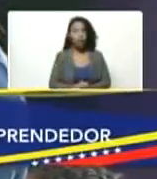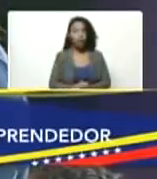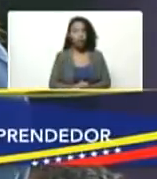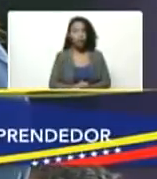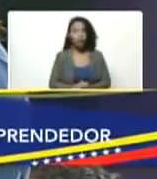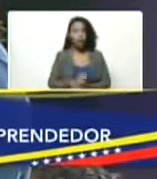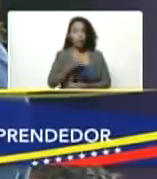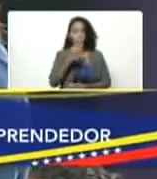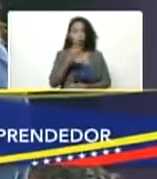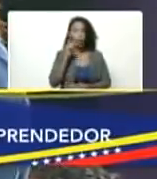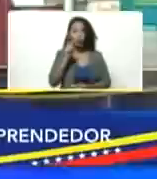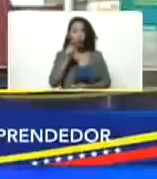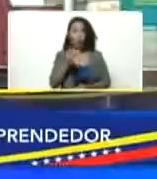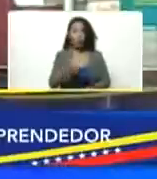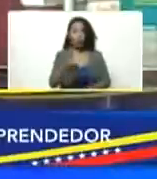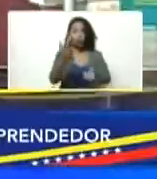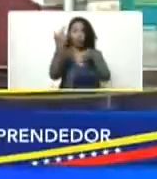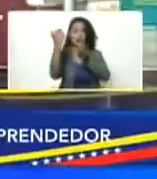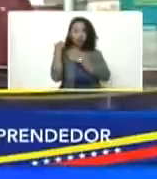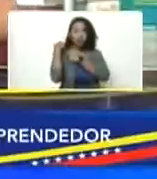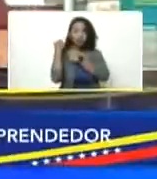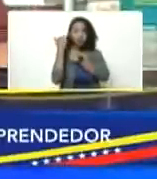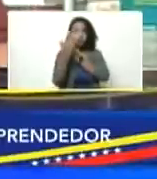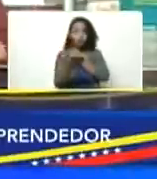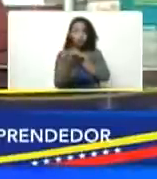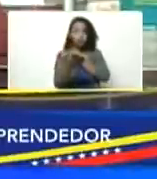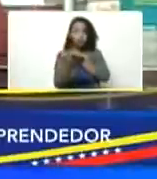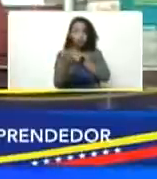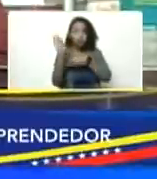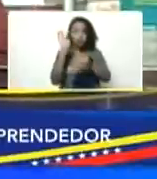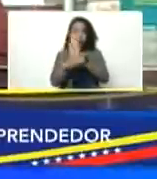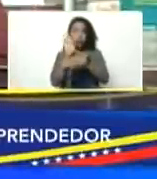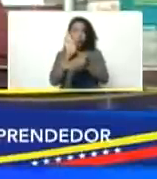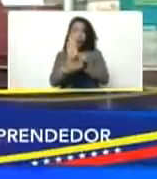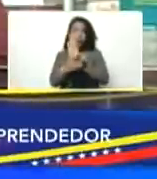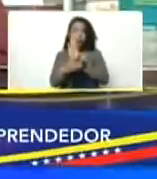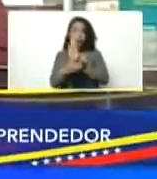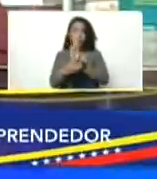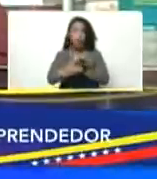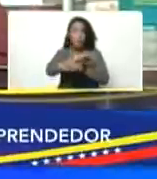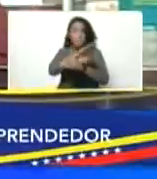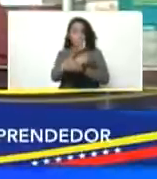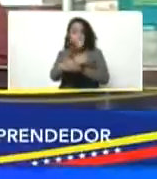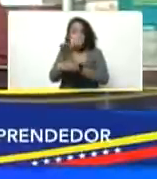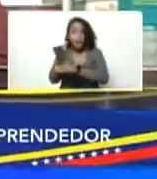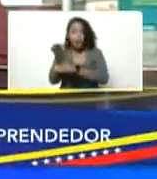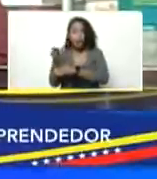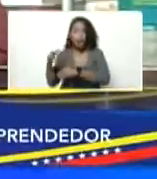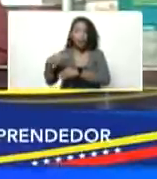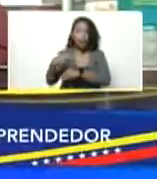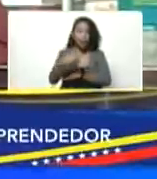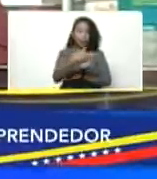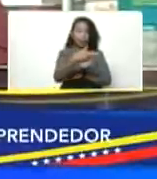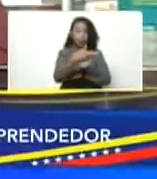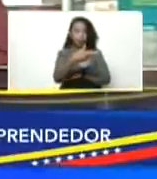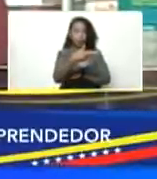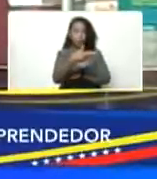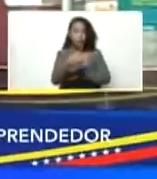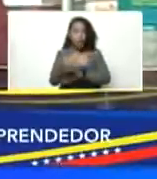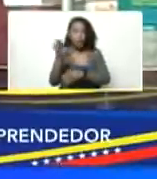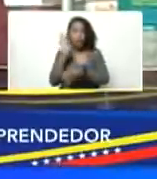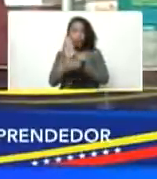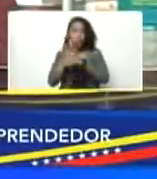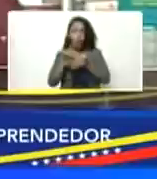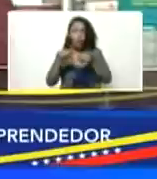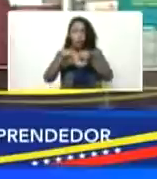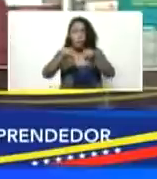bueno, encomiendo en ti la proteína del mar y de los ríos y de la acuicultura para